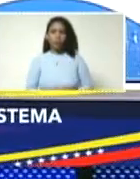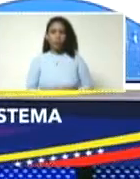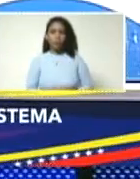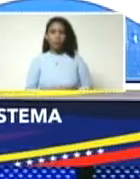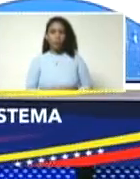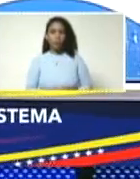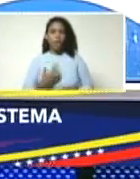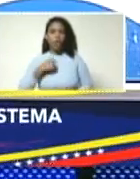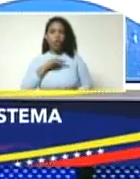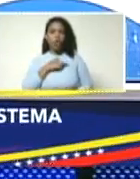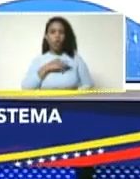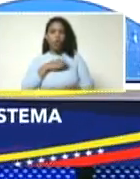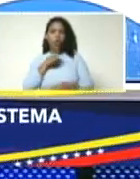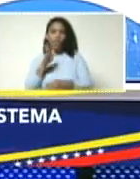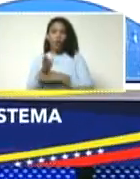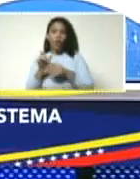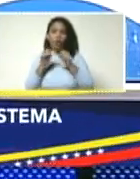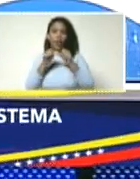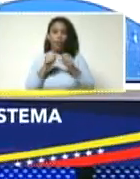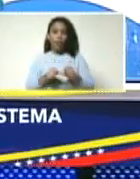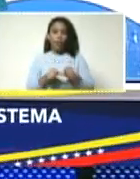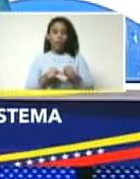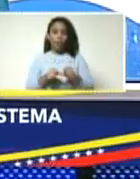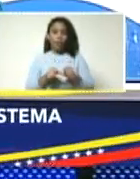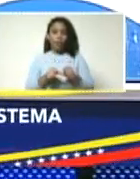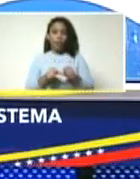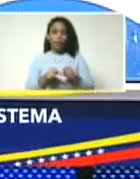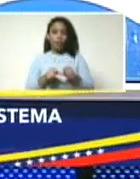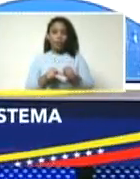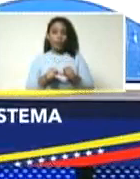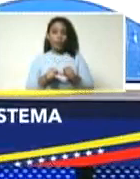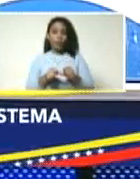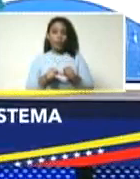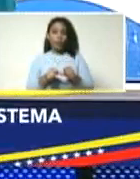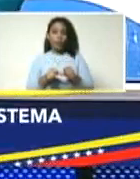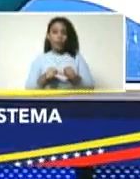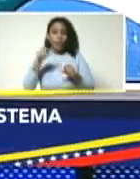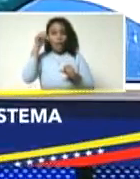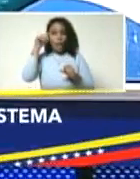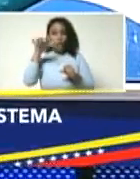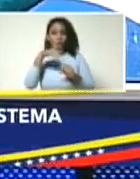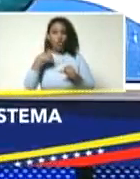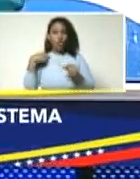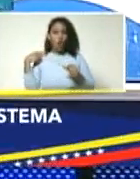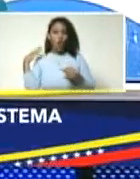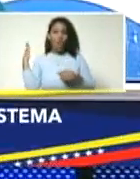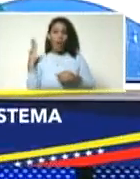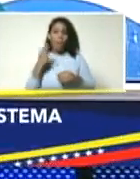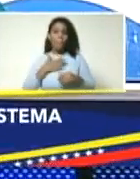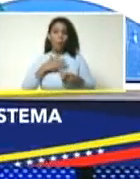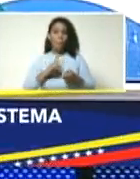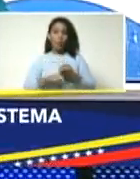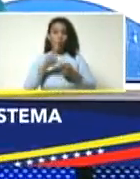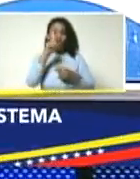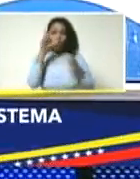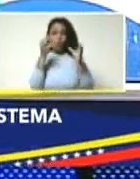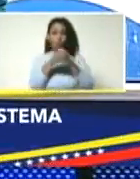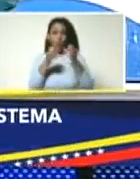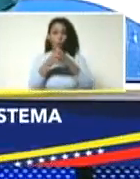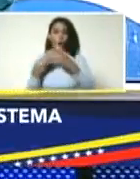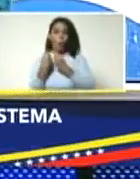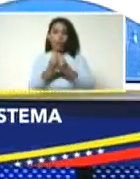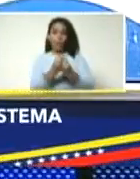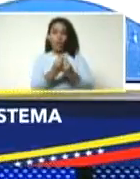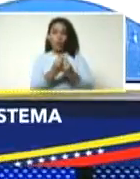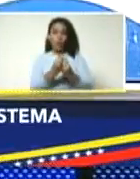Y nos tuvimos que quedar en Frankfurt, la ciudad de Frankfurt. Yo venía con Cilia, veníamos un grupo de compañeros, Iris